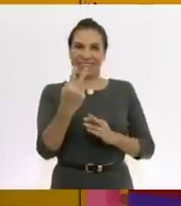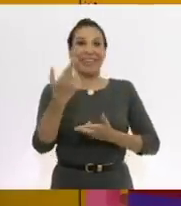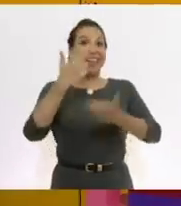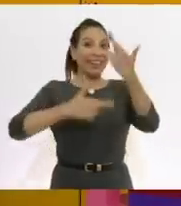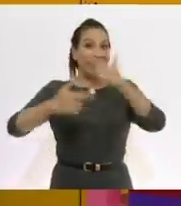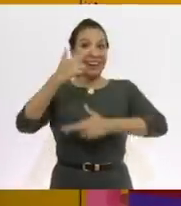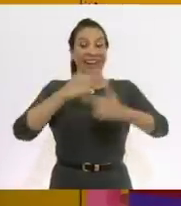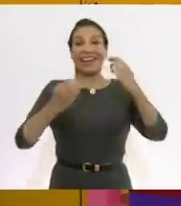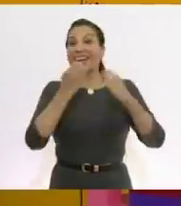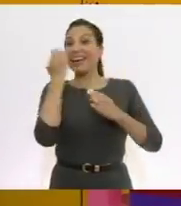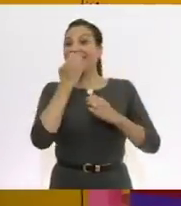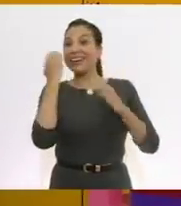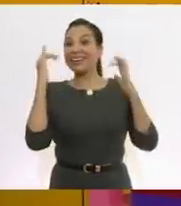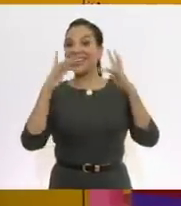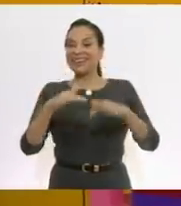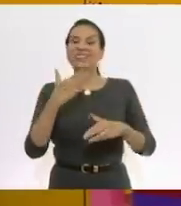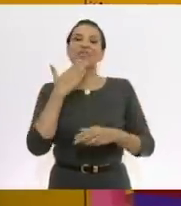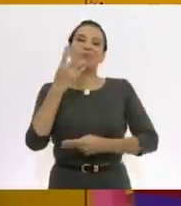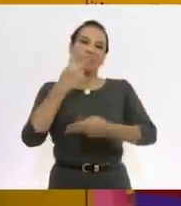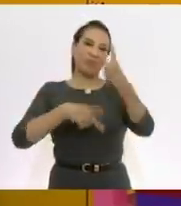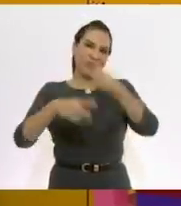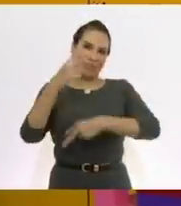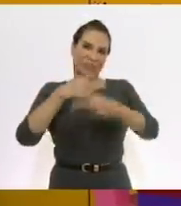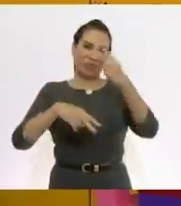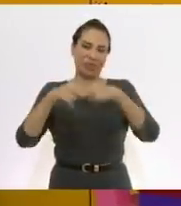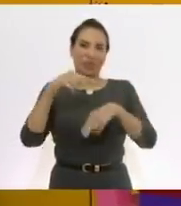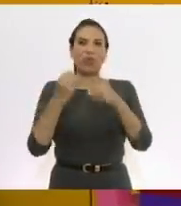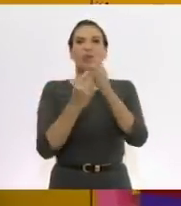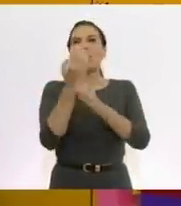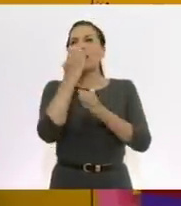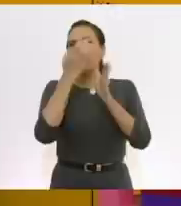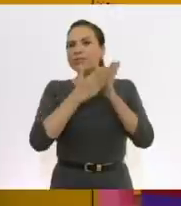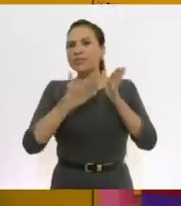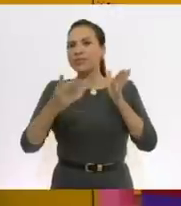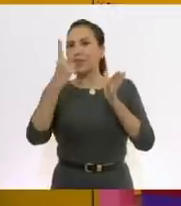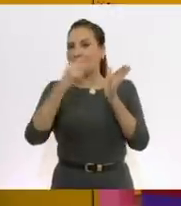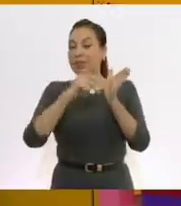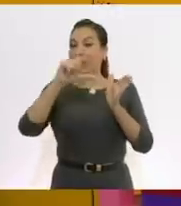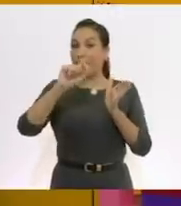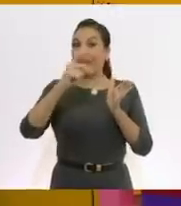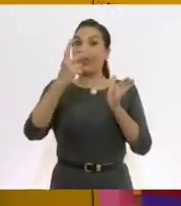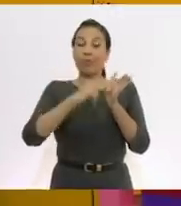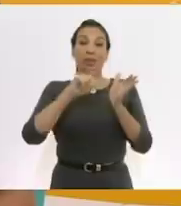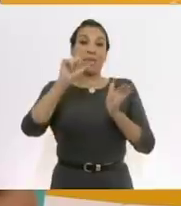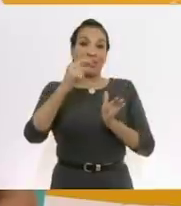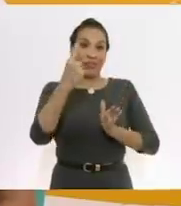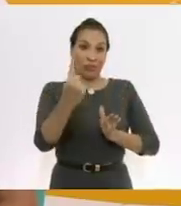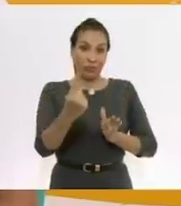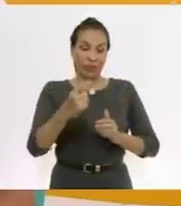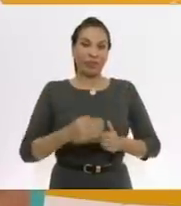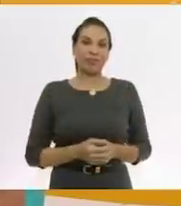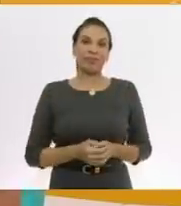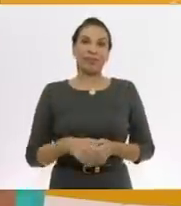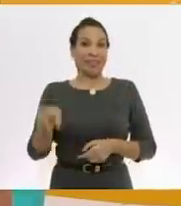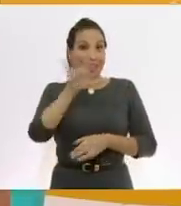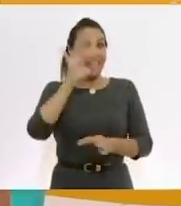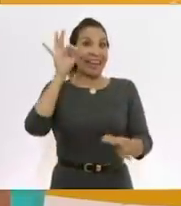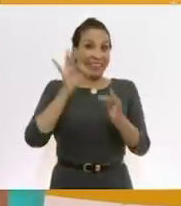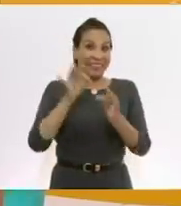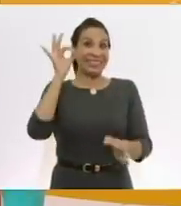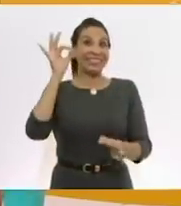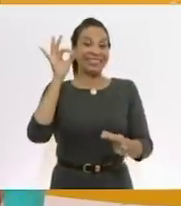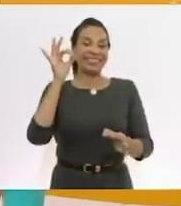Regreso a clases. Les doy la bienvenida al nuevo ciclo escolar 2020-2021. ¿Están